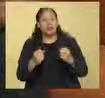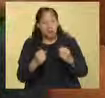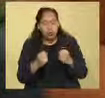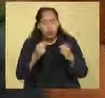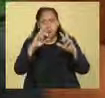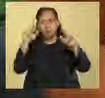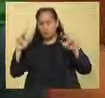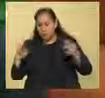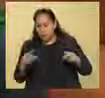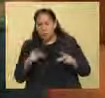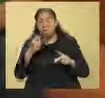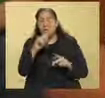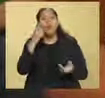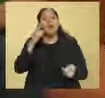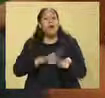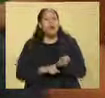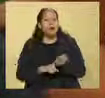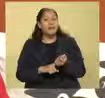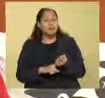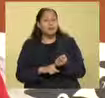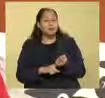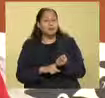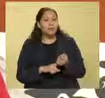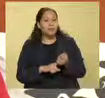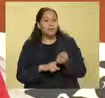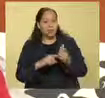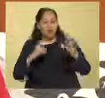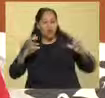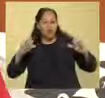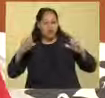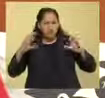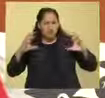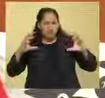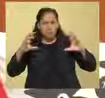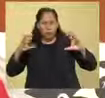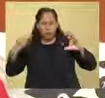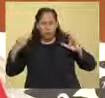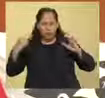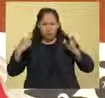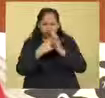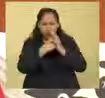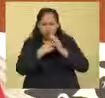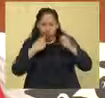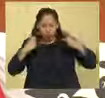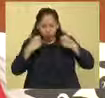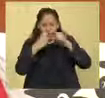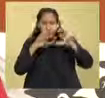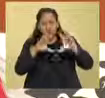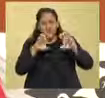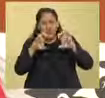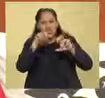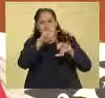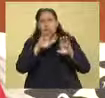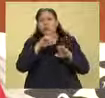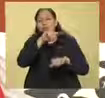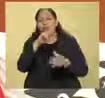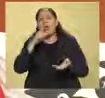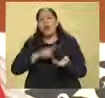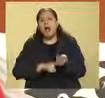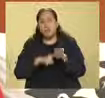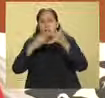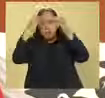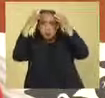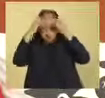deshace como chicharrón pero realmente absorbe la energía del impacto al igual que tenemos obviamente ahorita hay algunos casos con mucha tecnología